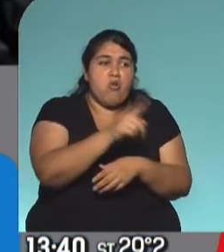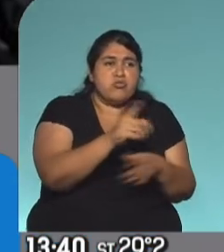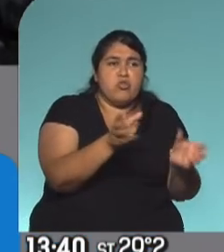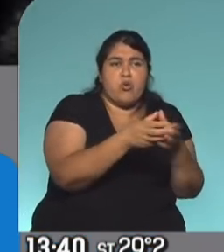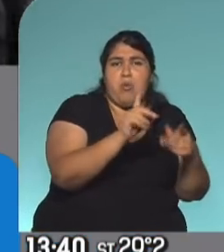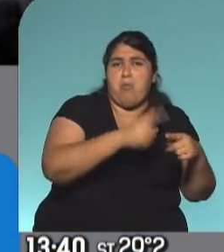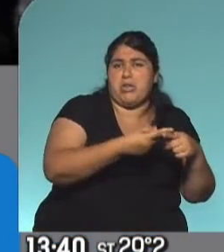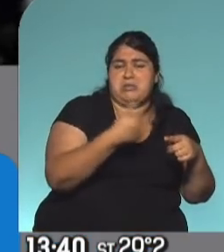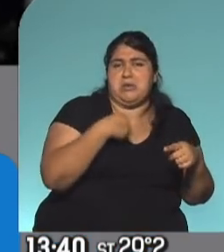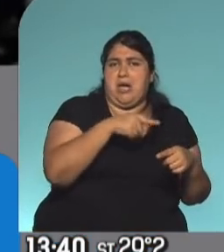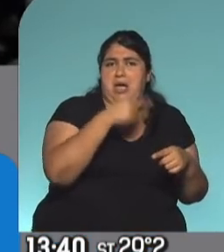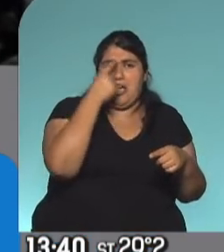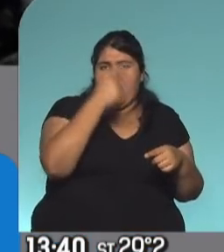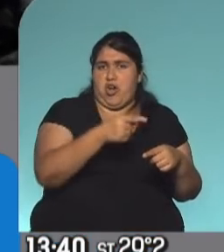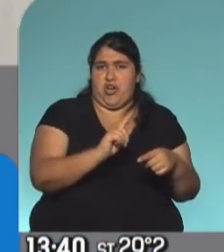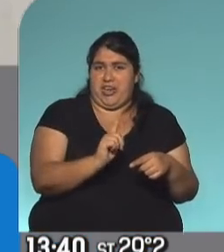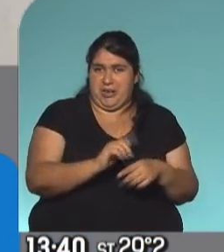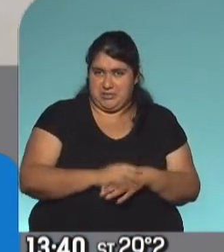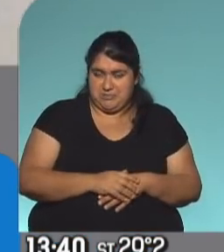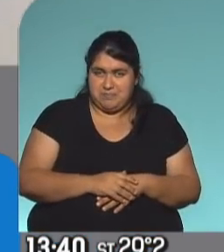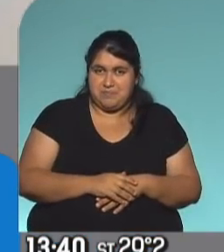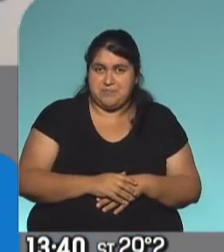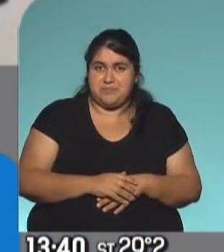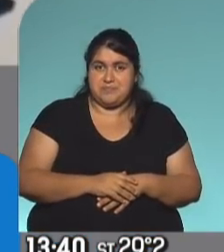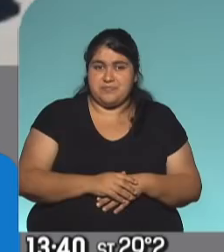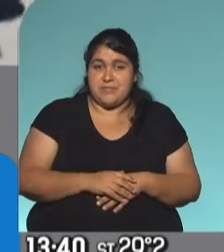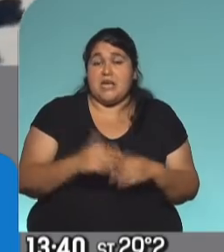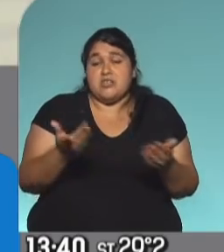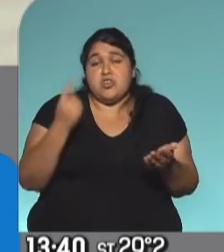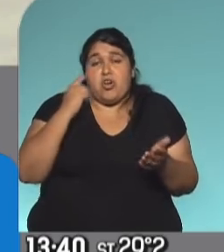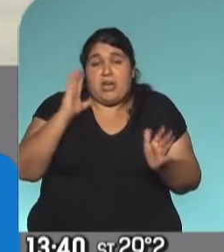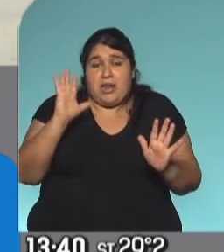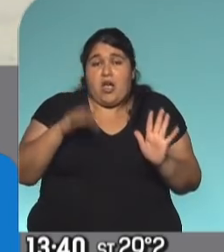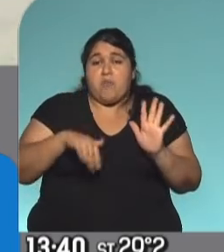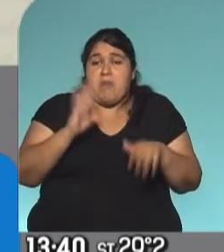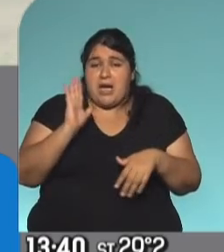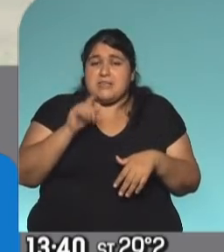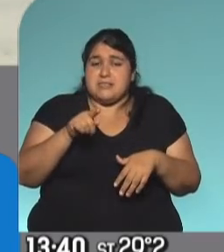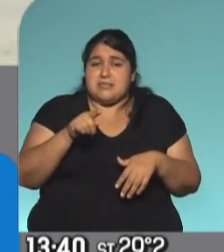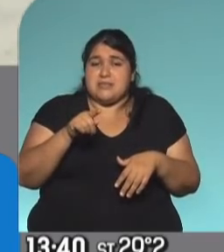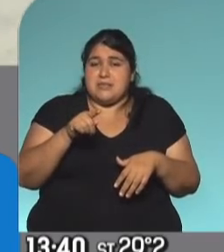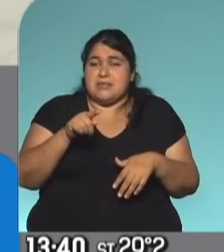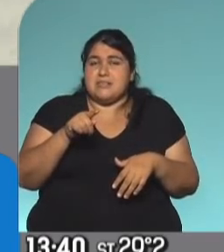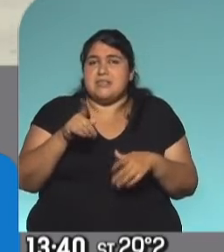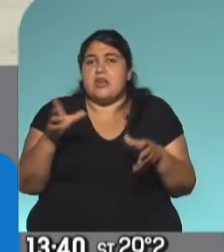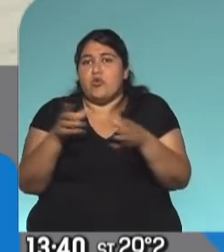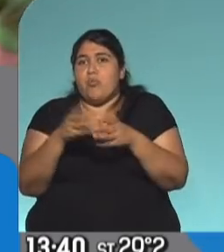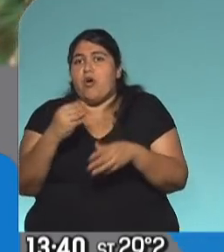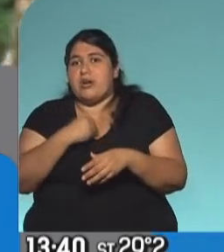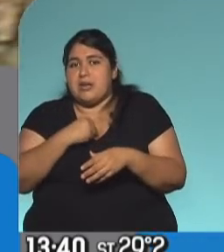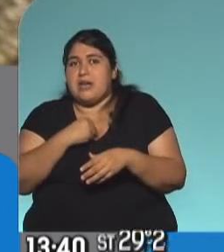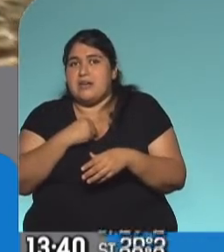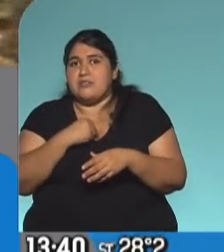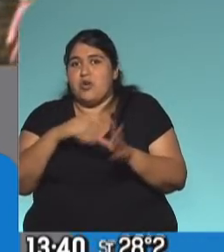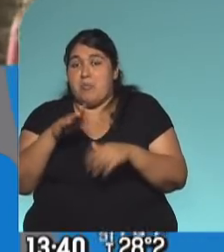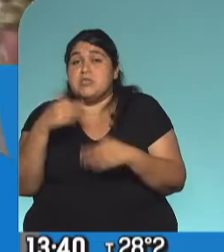política cotidiana en las cuales tendrían que estar participando. Creo que hay más what does mean post-secular society, creo que lo dirá que está,